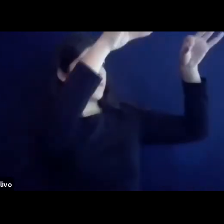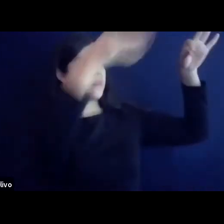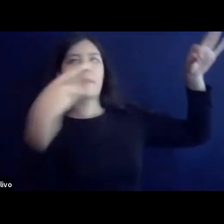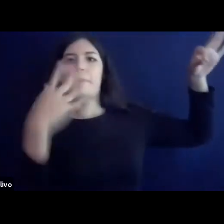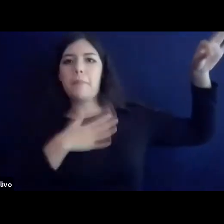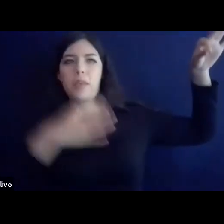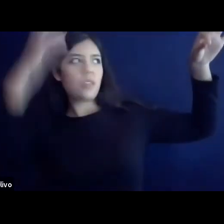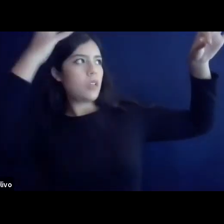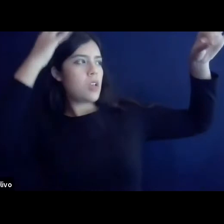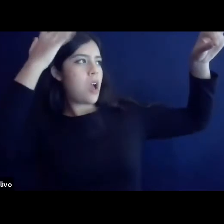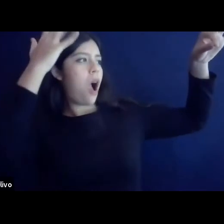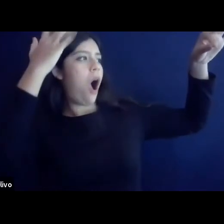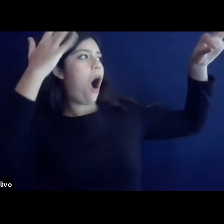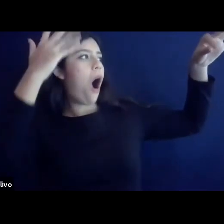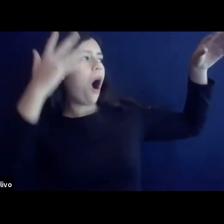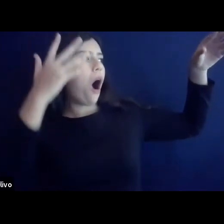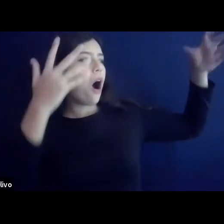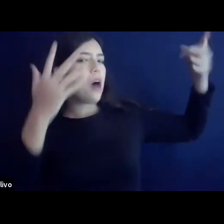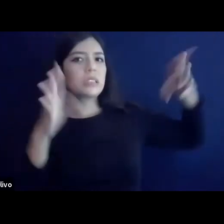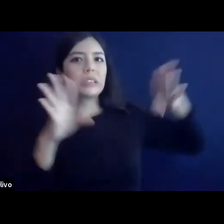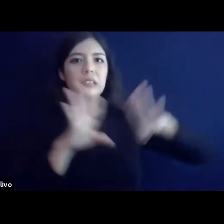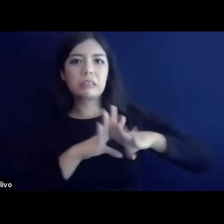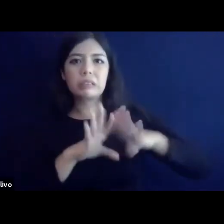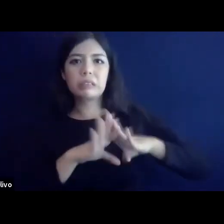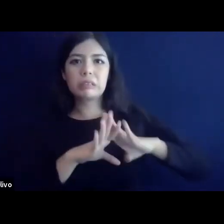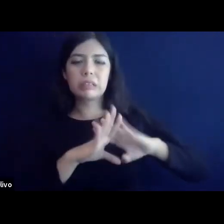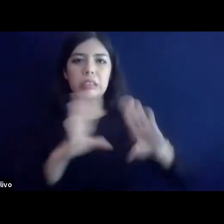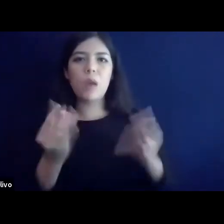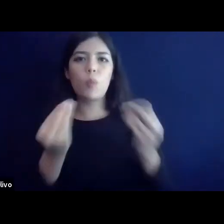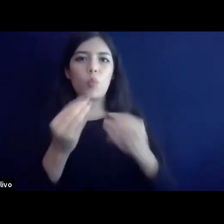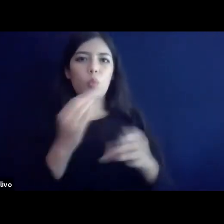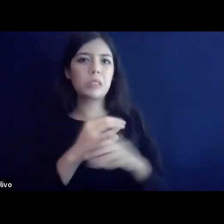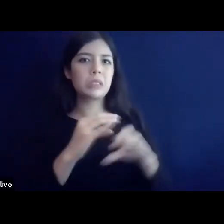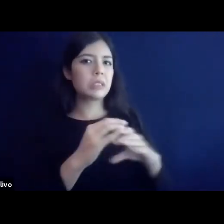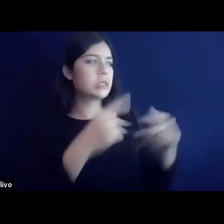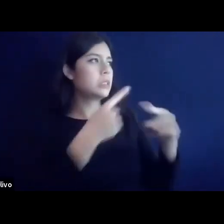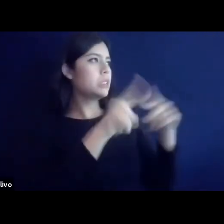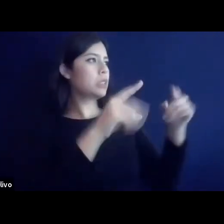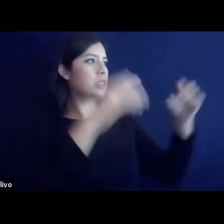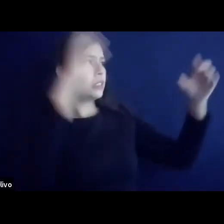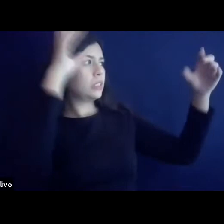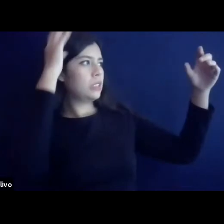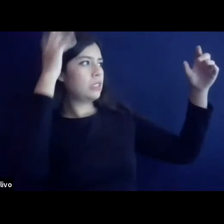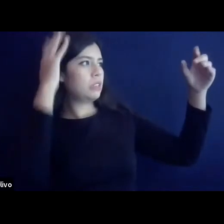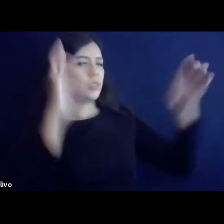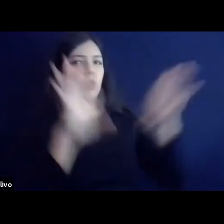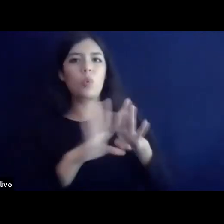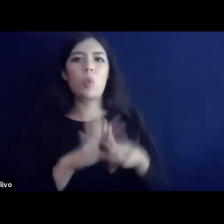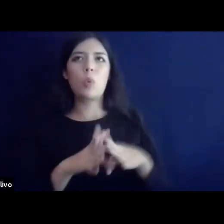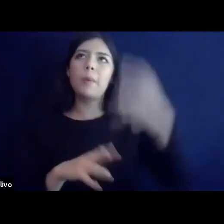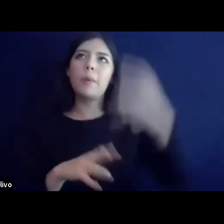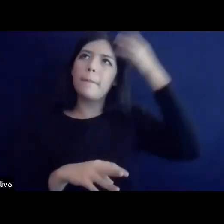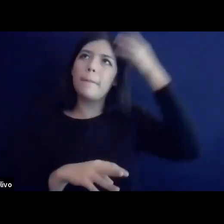crisis, ¿no? Y ya constantemente como cometo crisis y tengo que tomar como ciertas precauciones, dormir